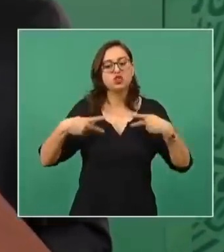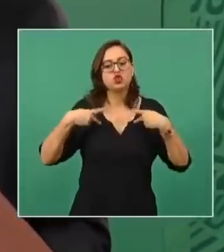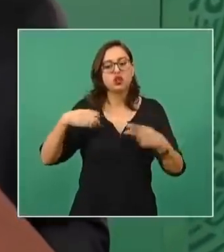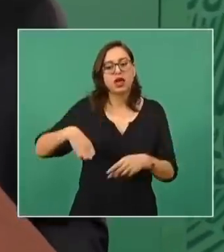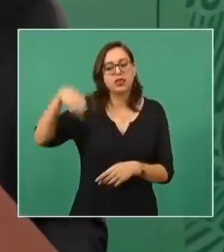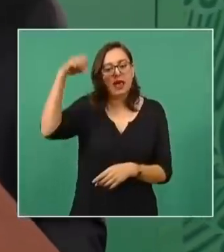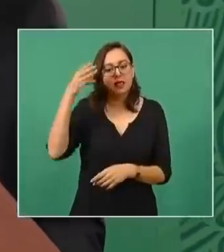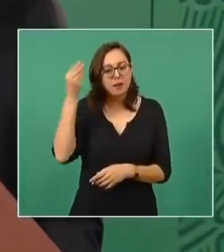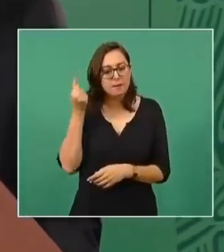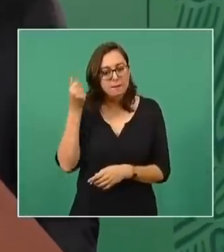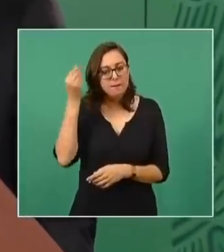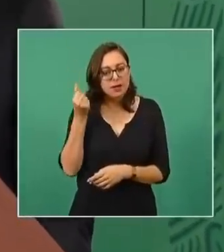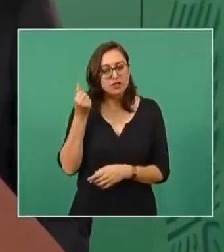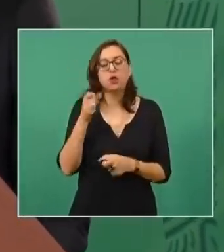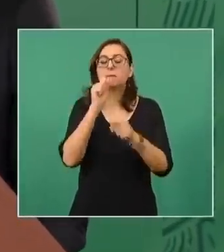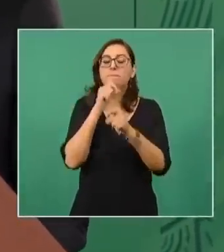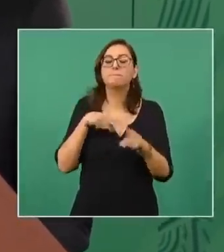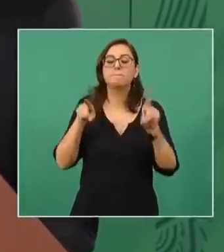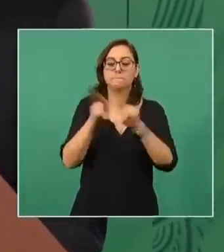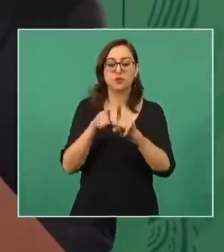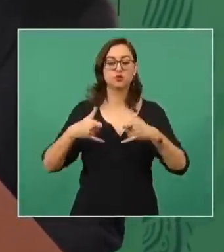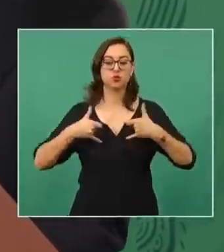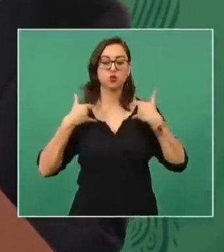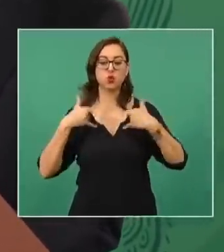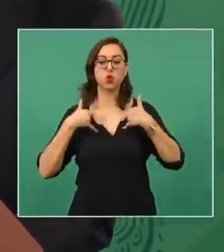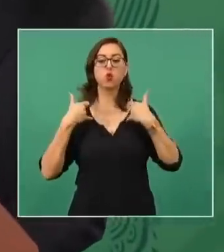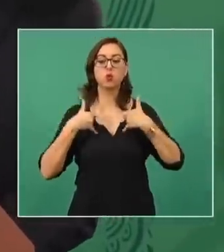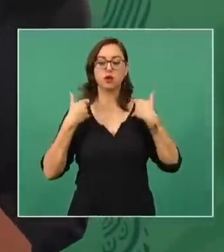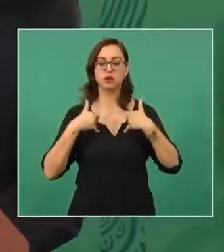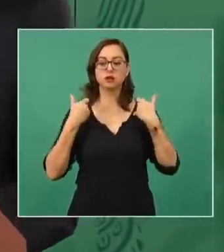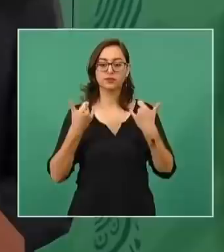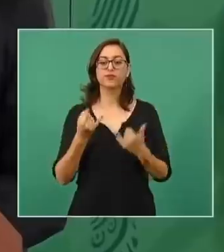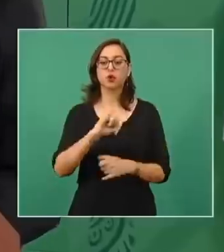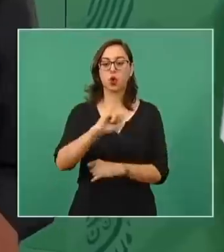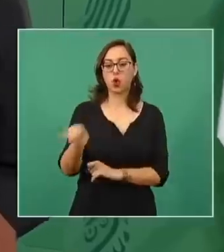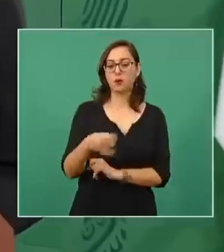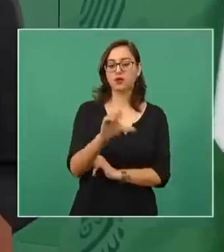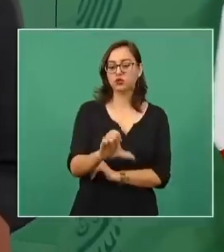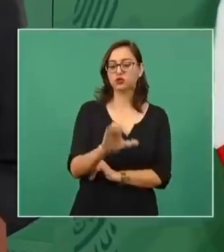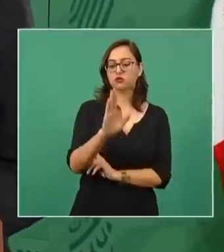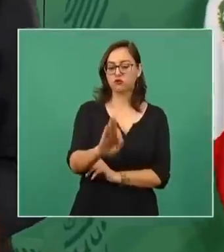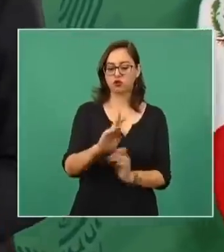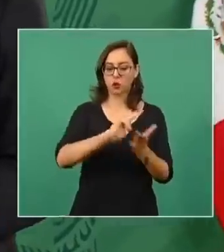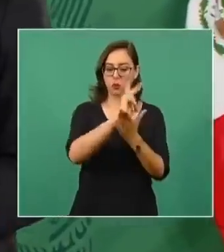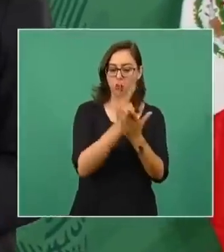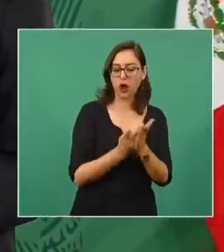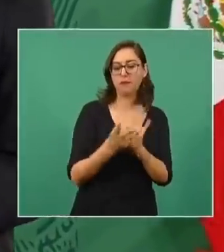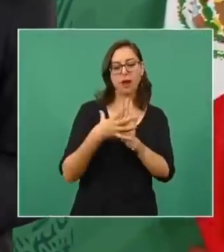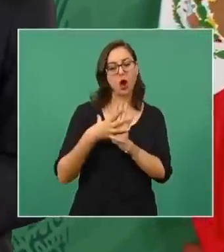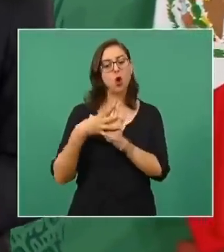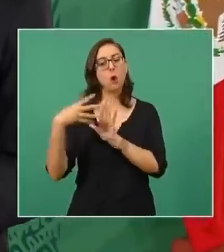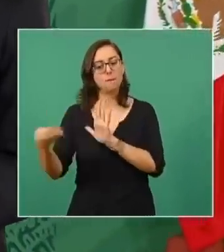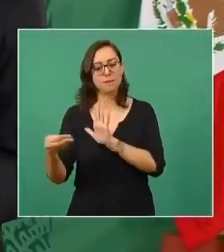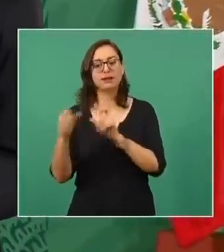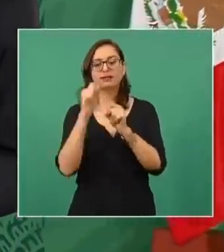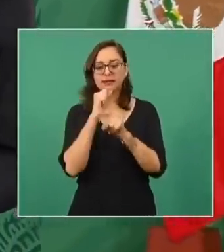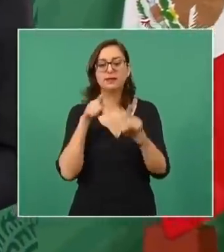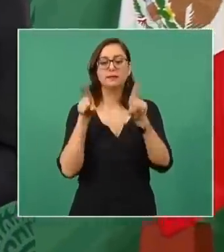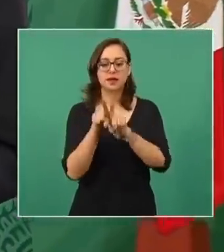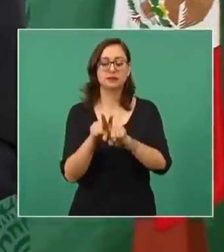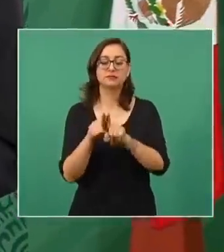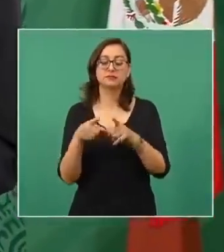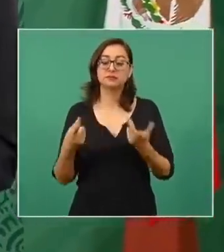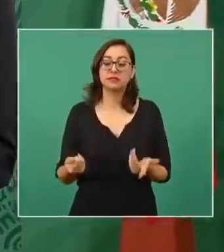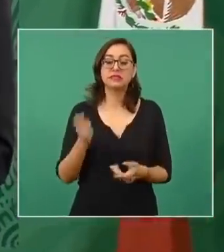atención a los jóvenes con un programa que nosotros tenemos que se llama Jóvenes Construyendo el Futuro que todo el joven que no tiene